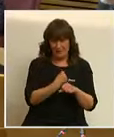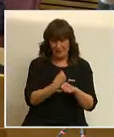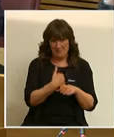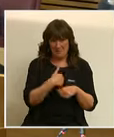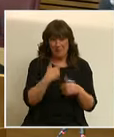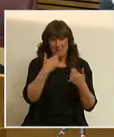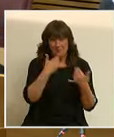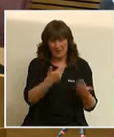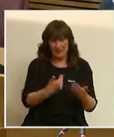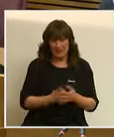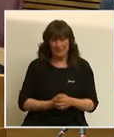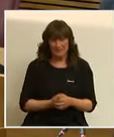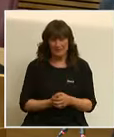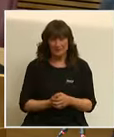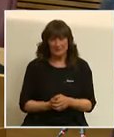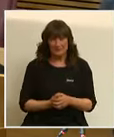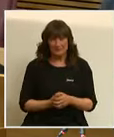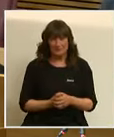Muchas gracias.